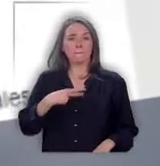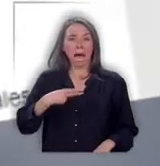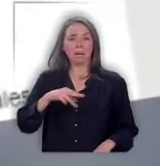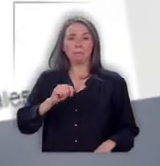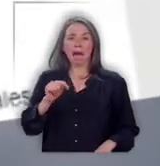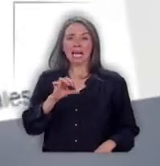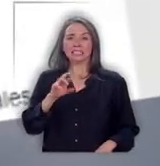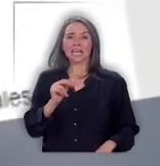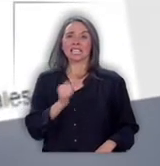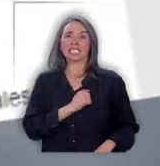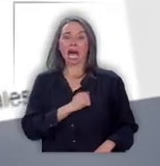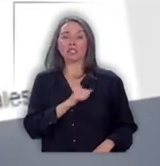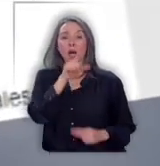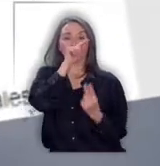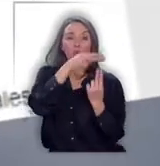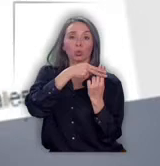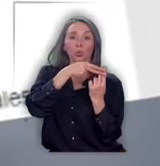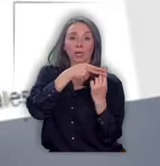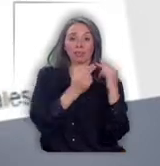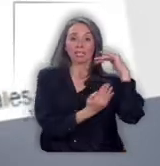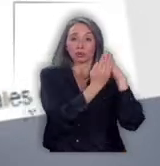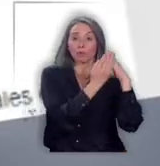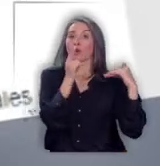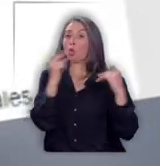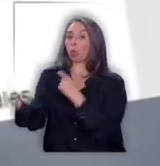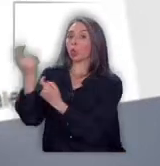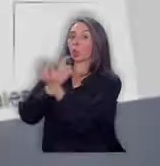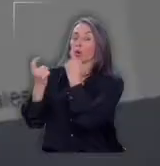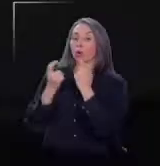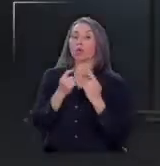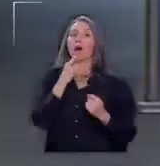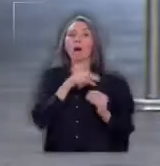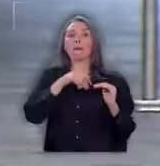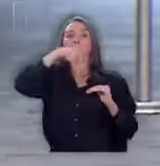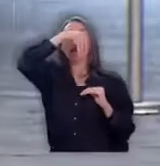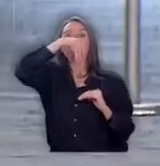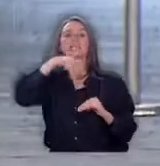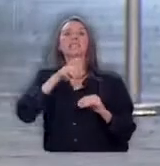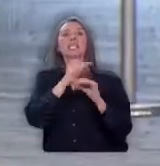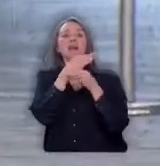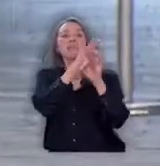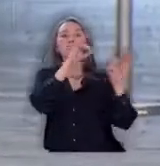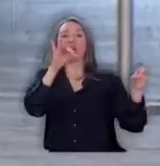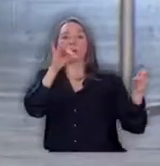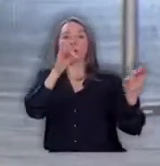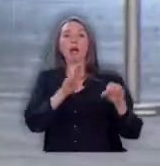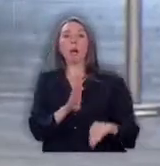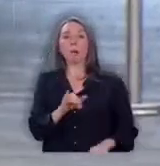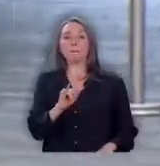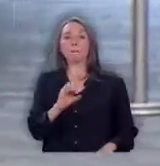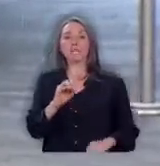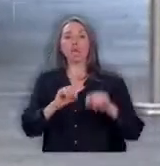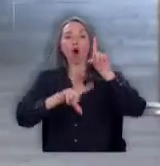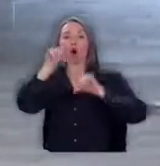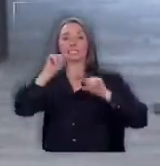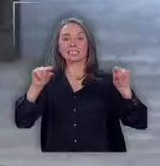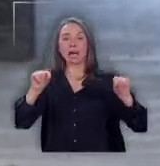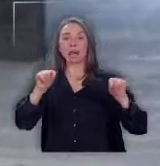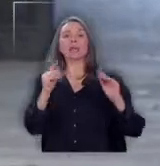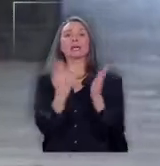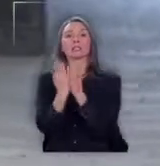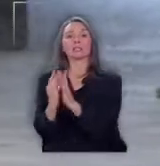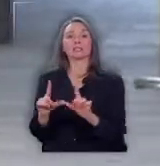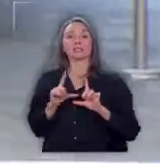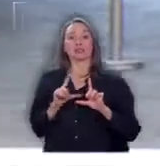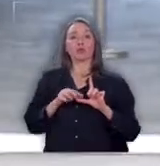Canadá en el Twitter del ministerio tras los cuestionamientos se dijo que era máster en epidemiología y bioestadística grado obtenido en la